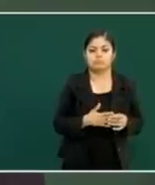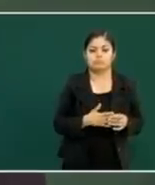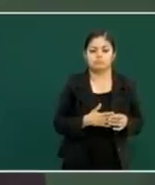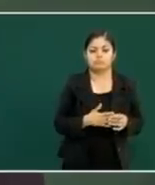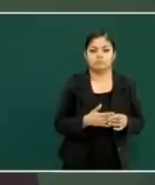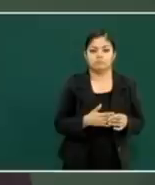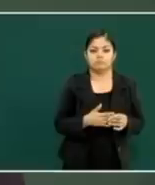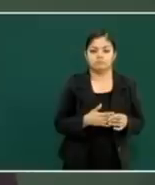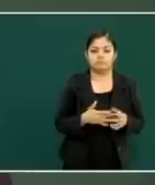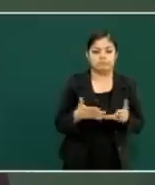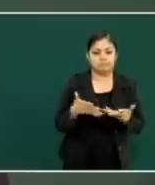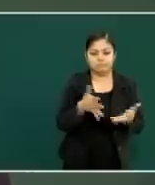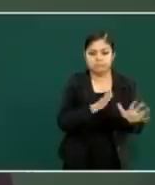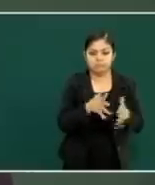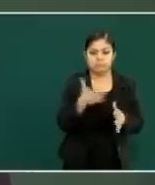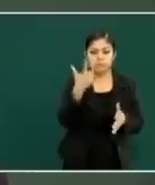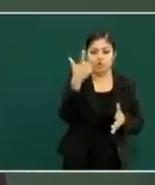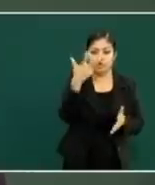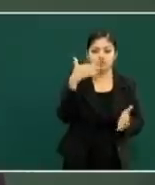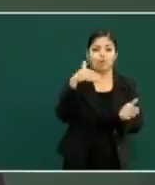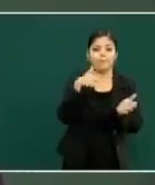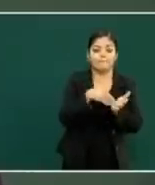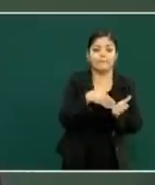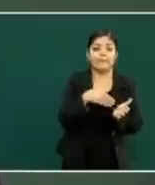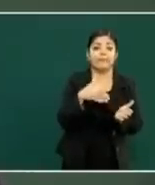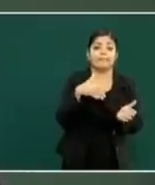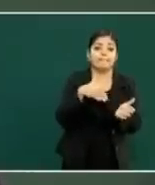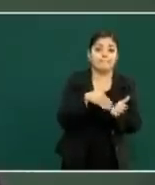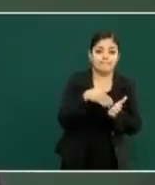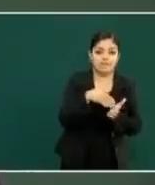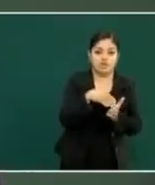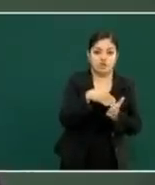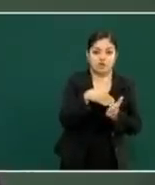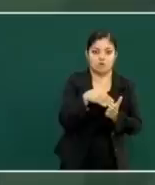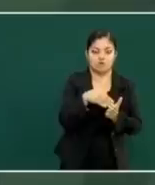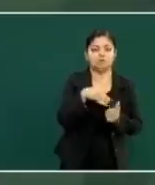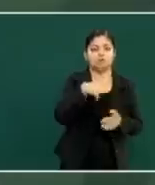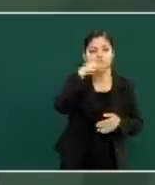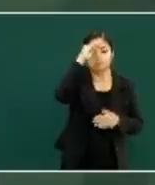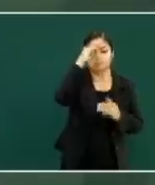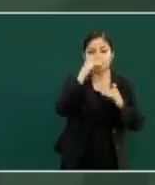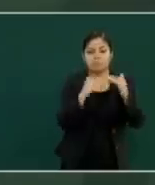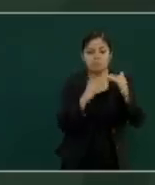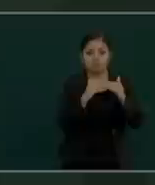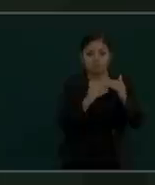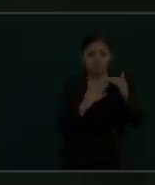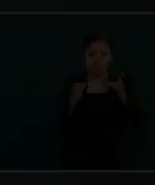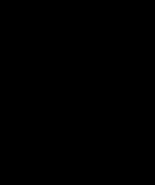alrededor de 8 mil millones de pesos con información de araceli ribera notimex